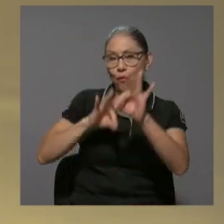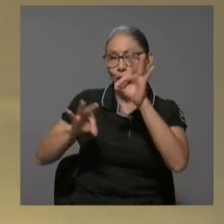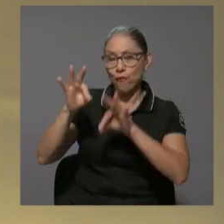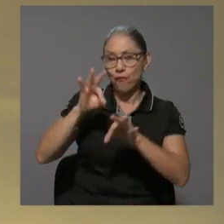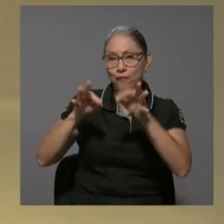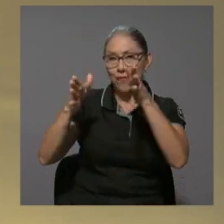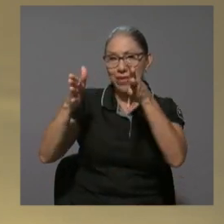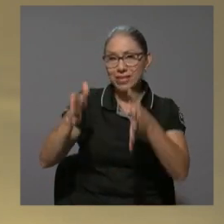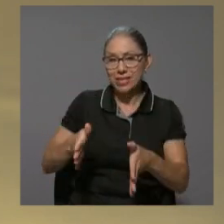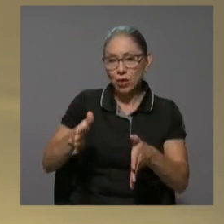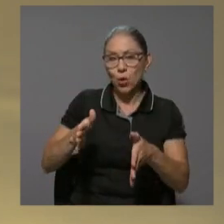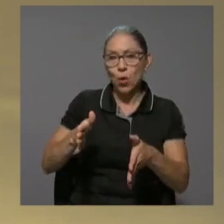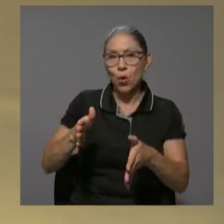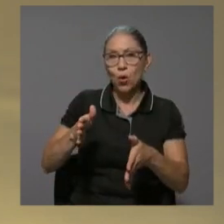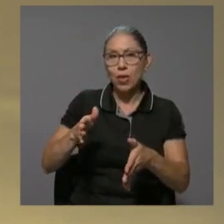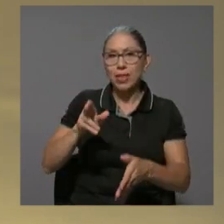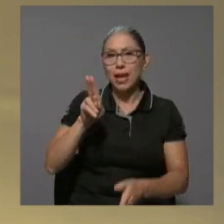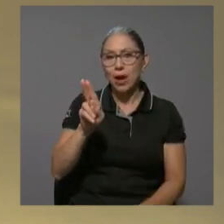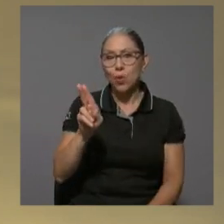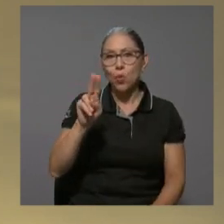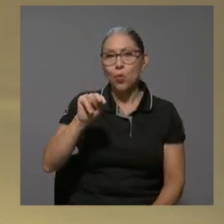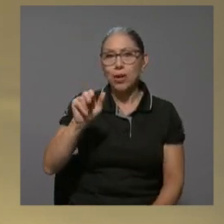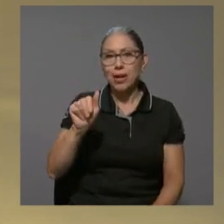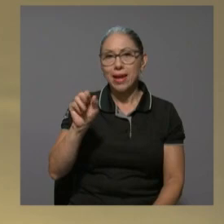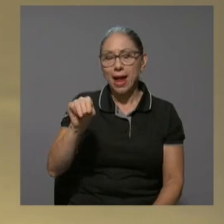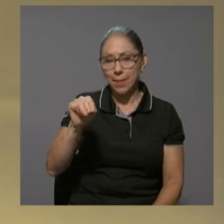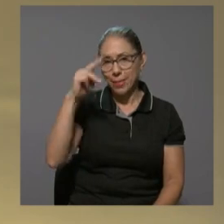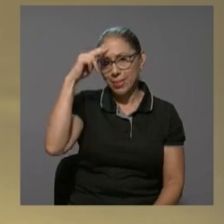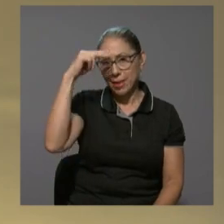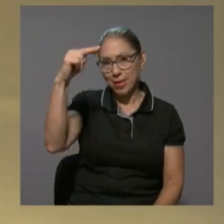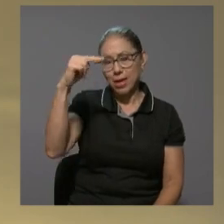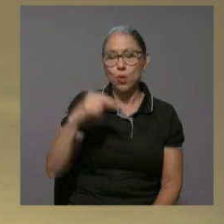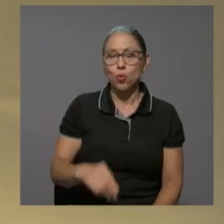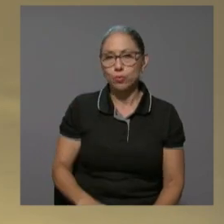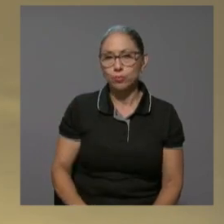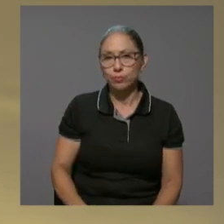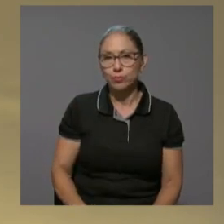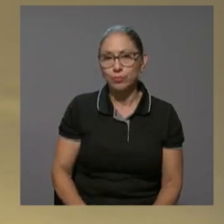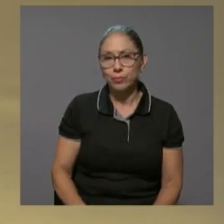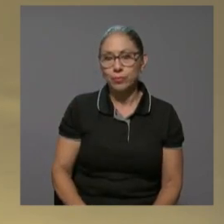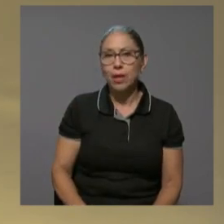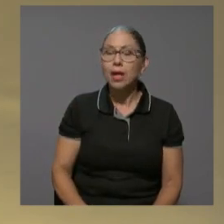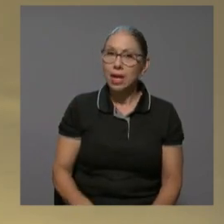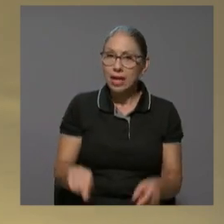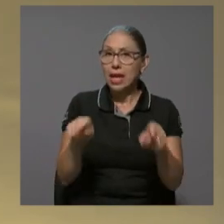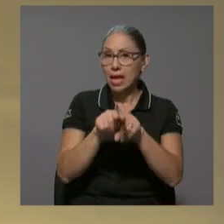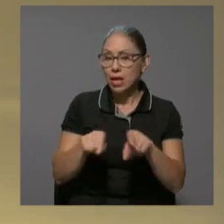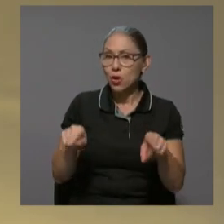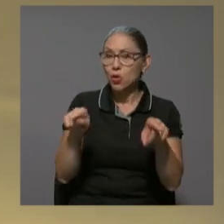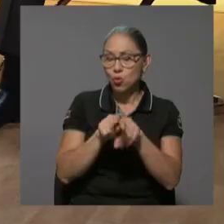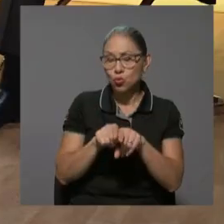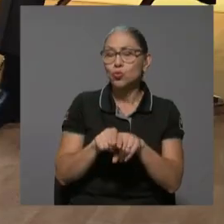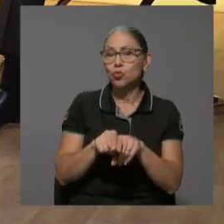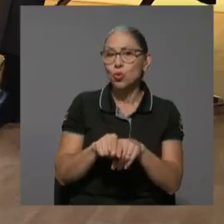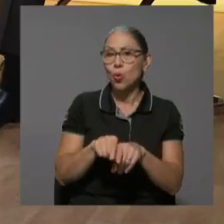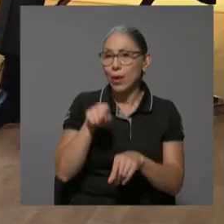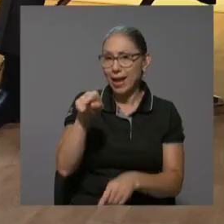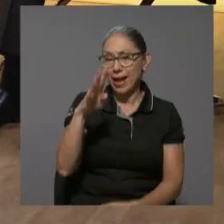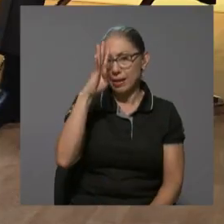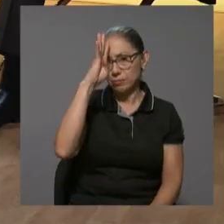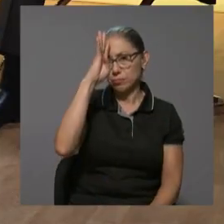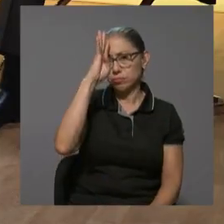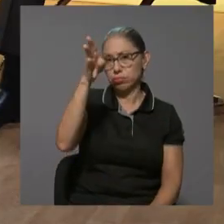de la UNAM de México, que incluso, y eso no es pertinente,